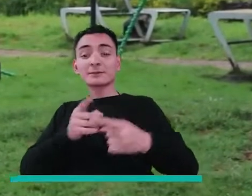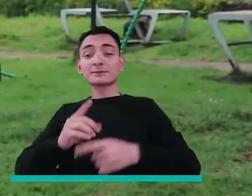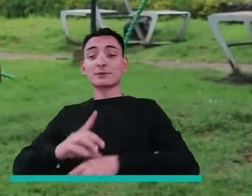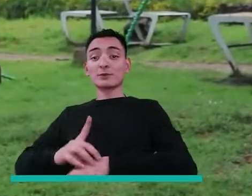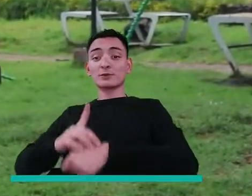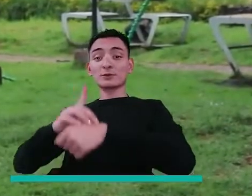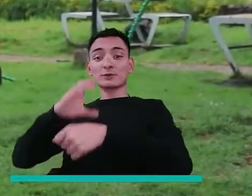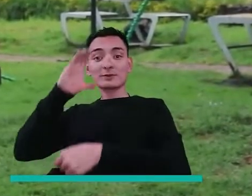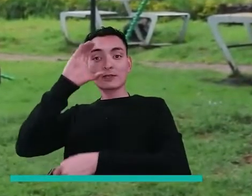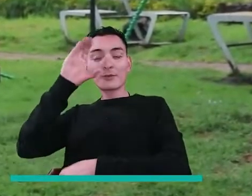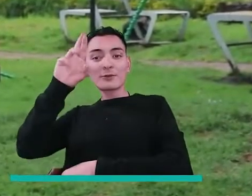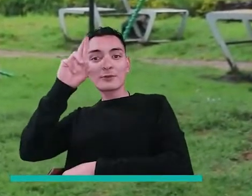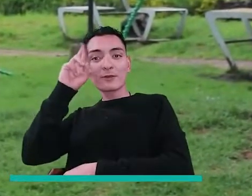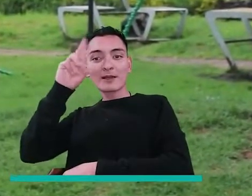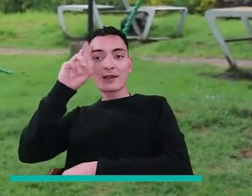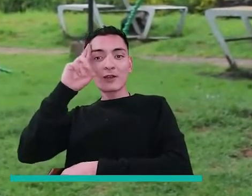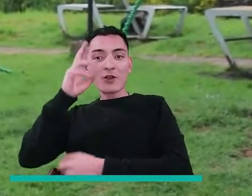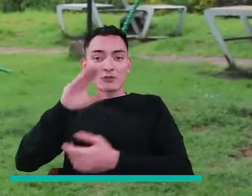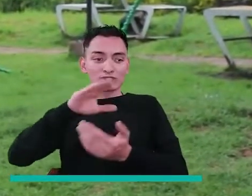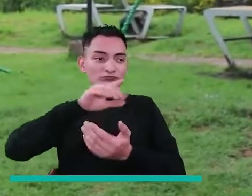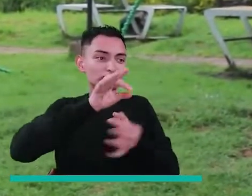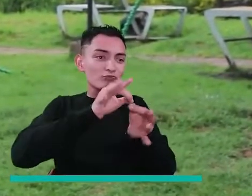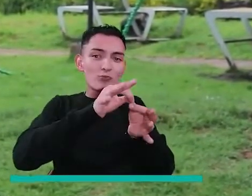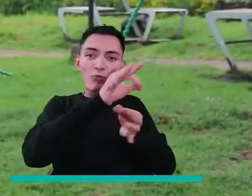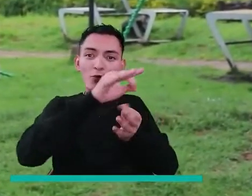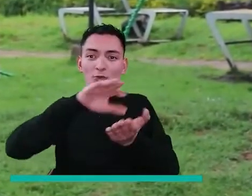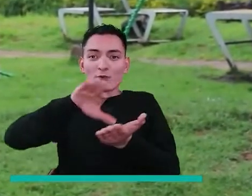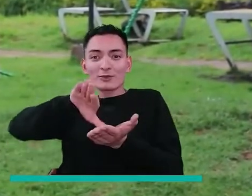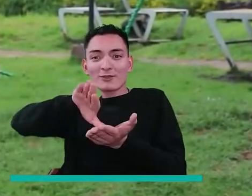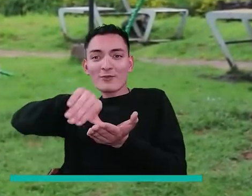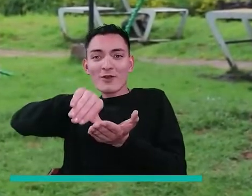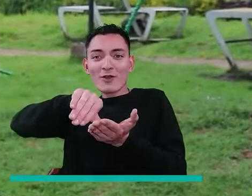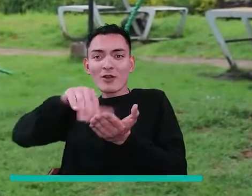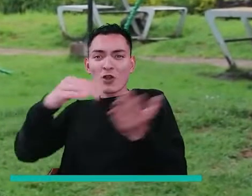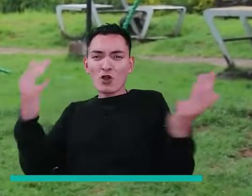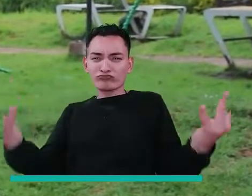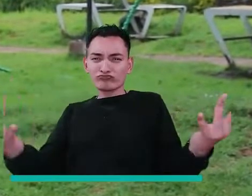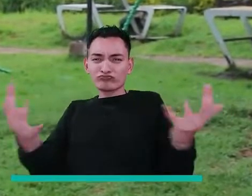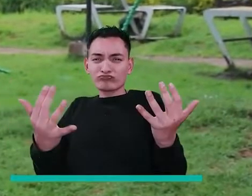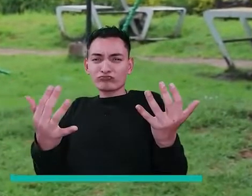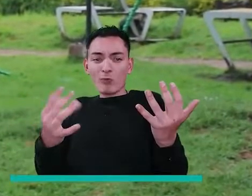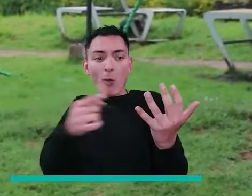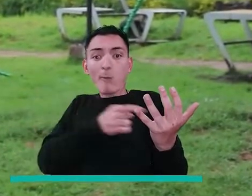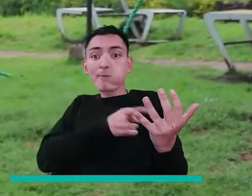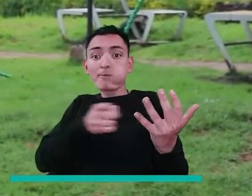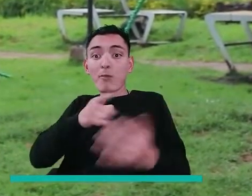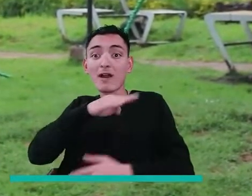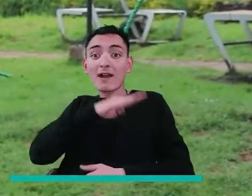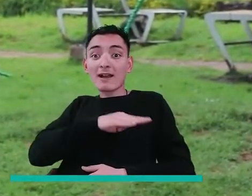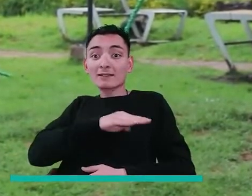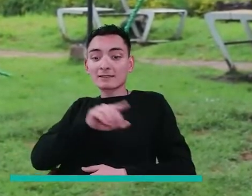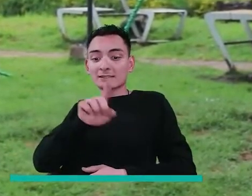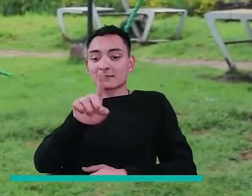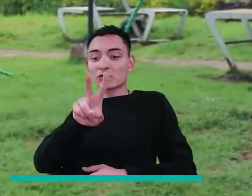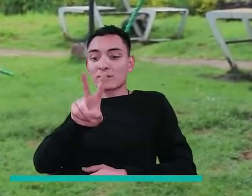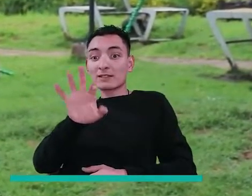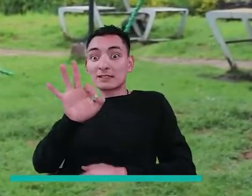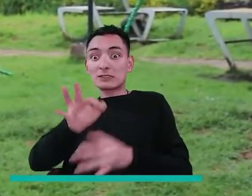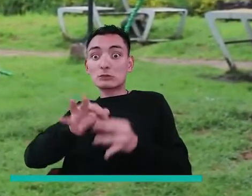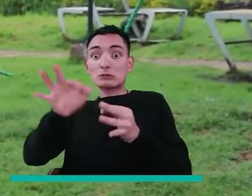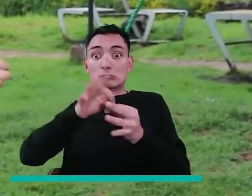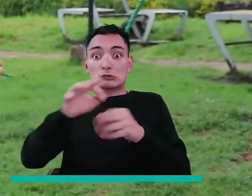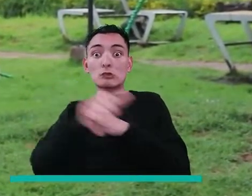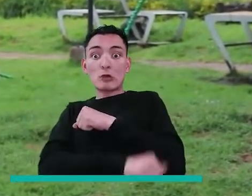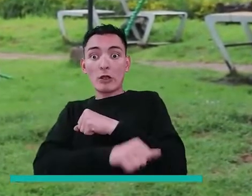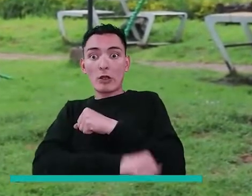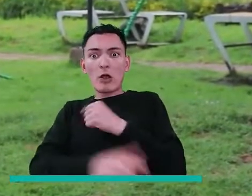Iniciamos con las noticias más destacadas de la semana. El gobernador Ramiro Barragán en Tipacó, que se reunió con los 123 alcaldes de los municipios